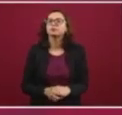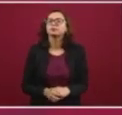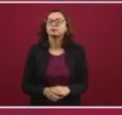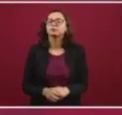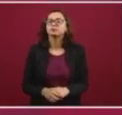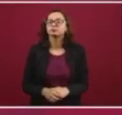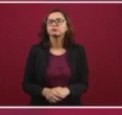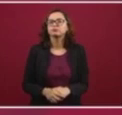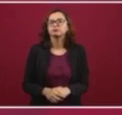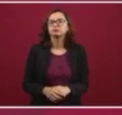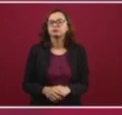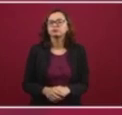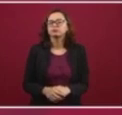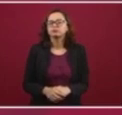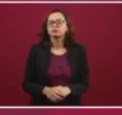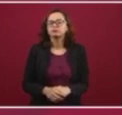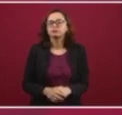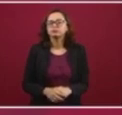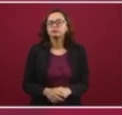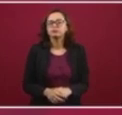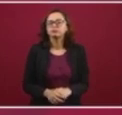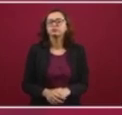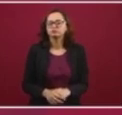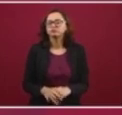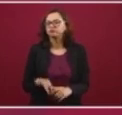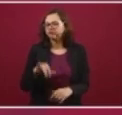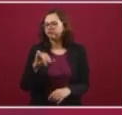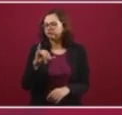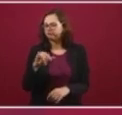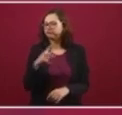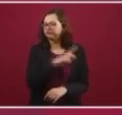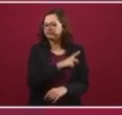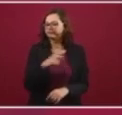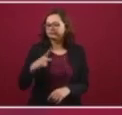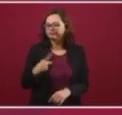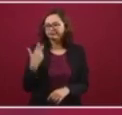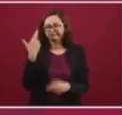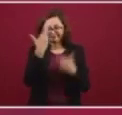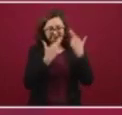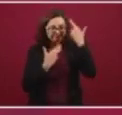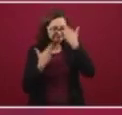debemos de revisar, en efecto,